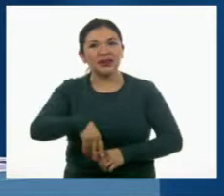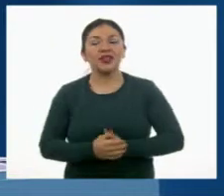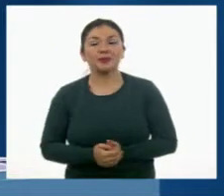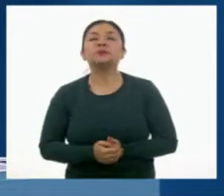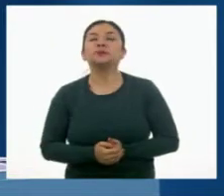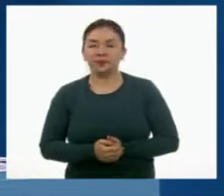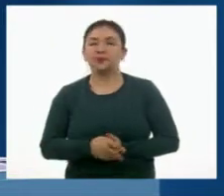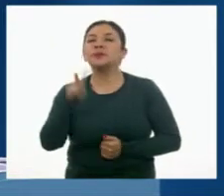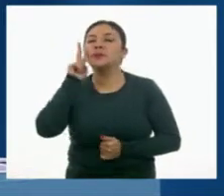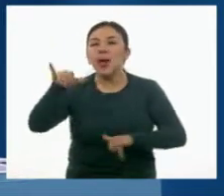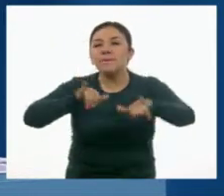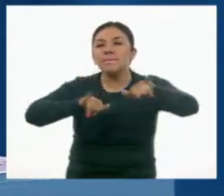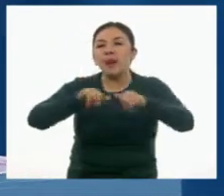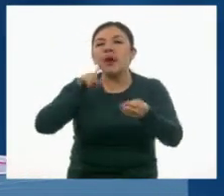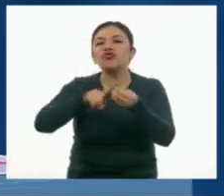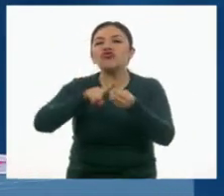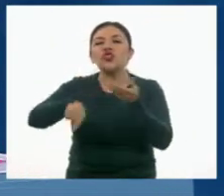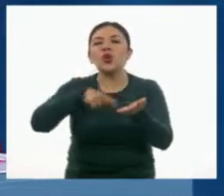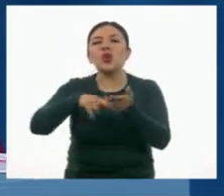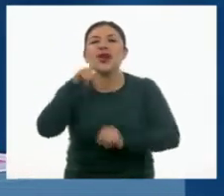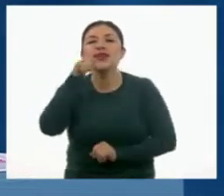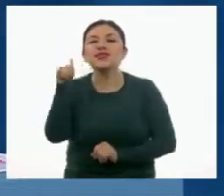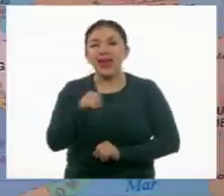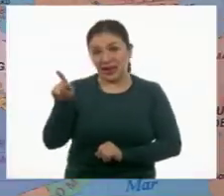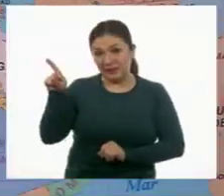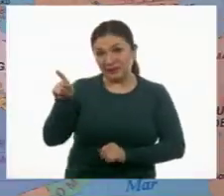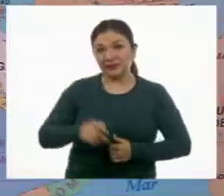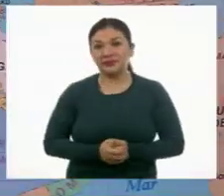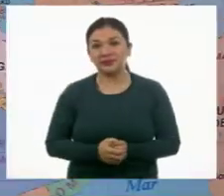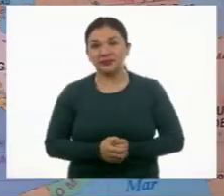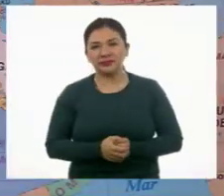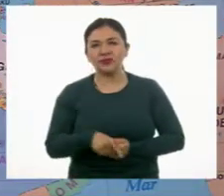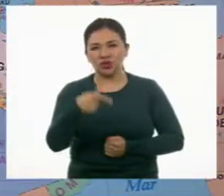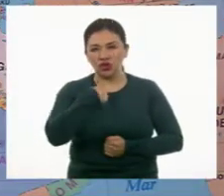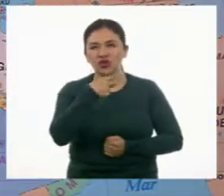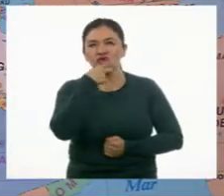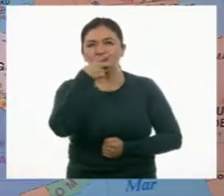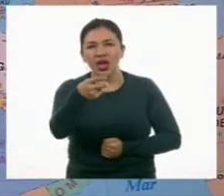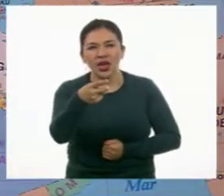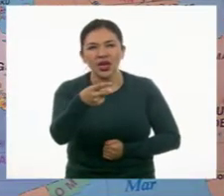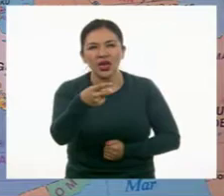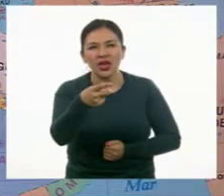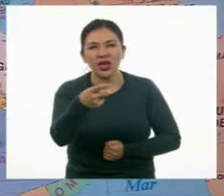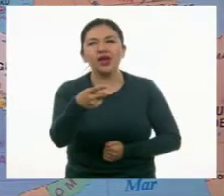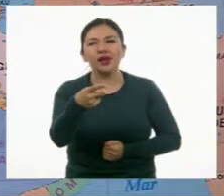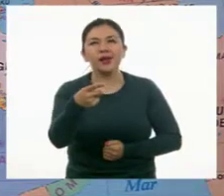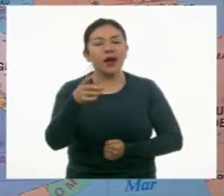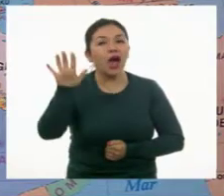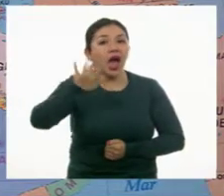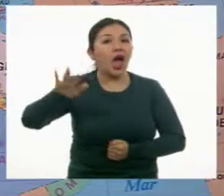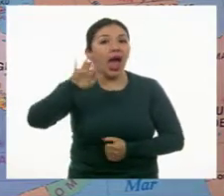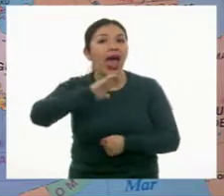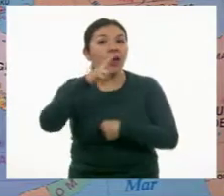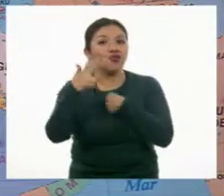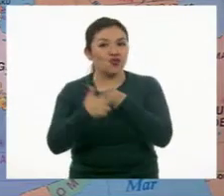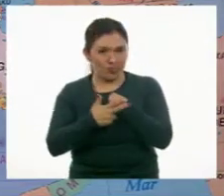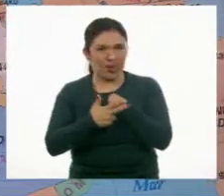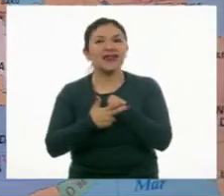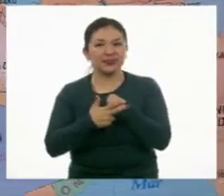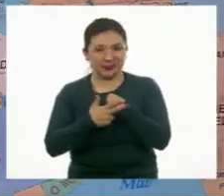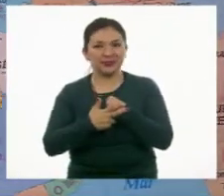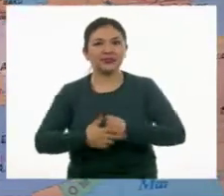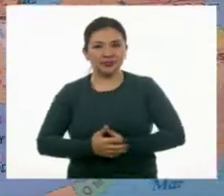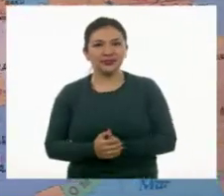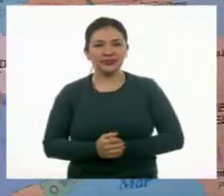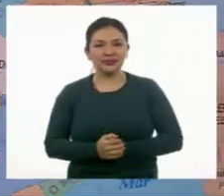vamos a ubicarlo en el planisferio, María. Sí. ¿Sí? Dijimos Está nosotros, en el continente europeo.